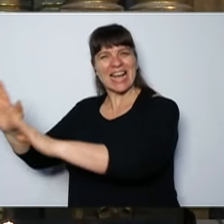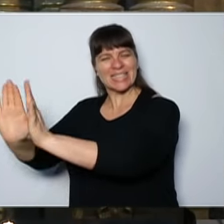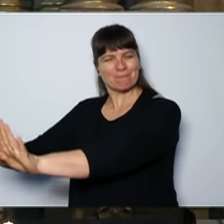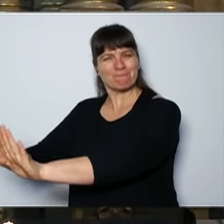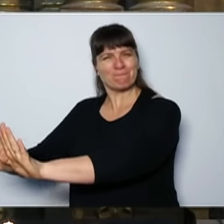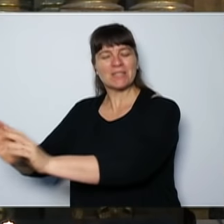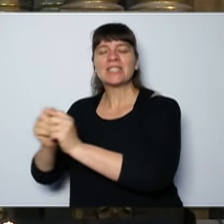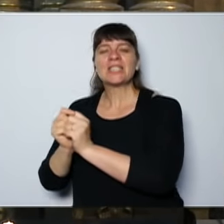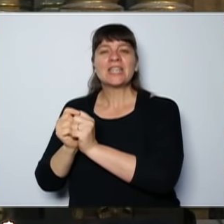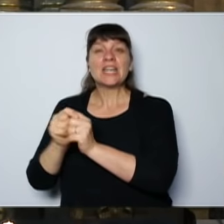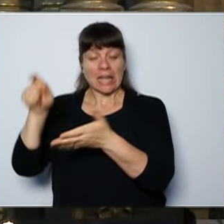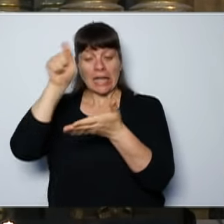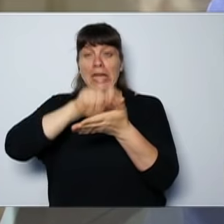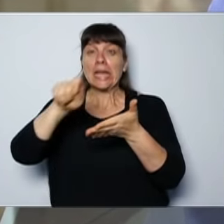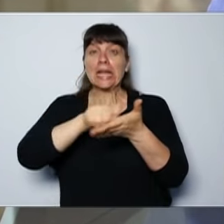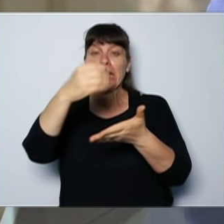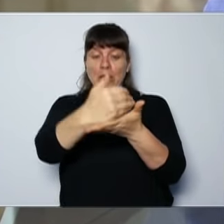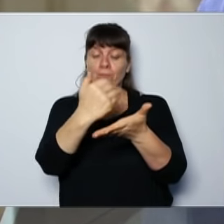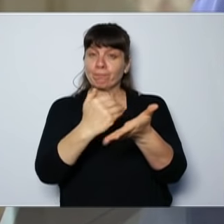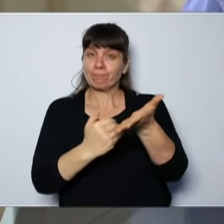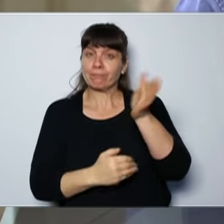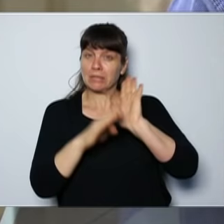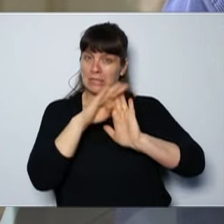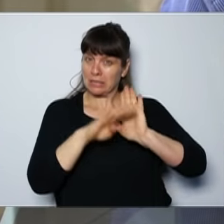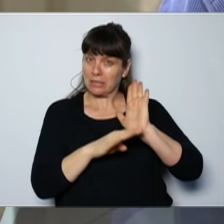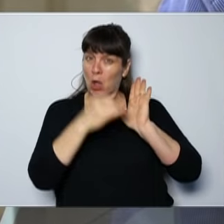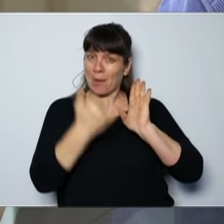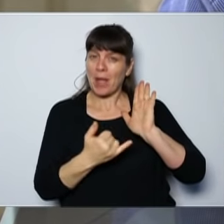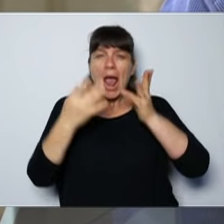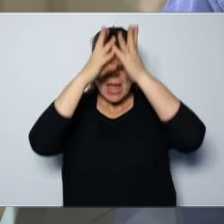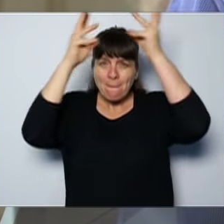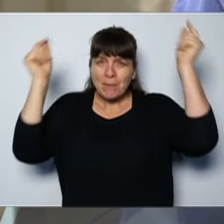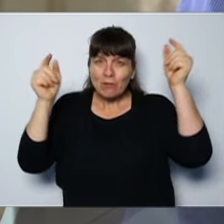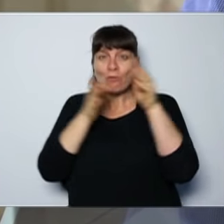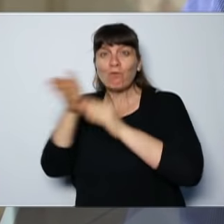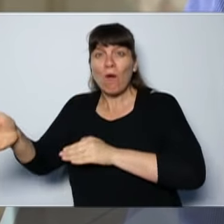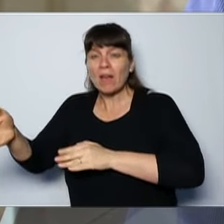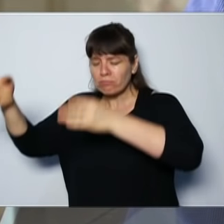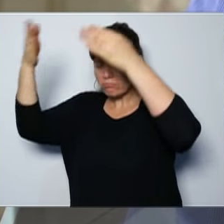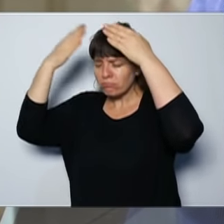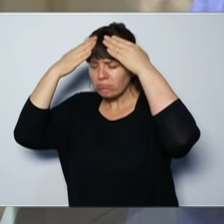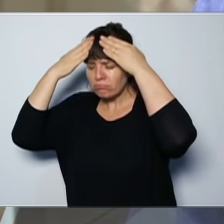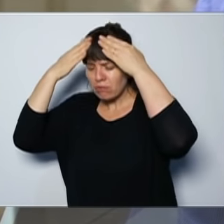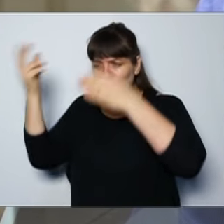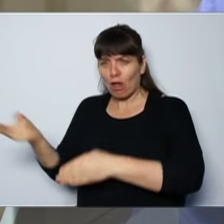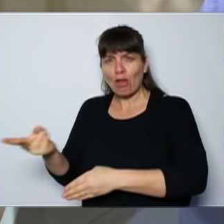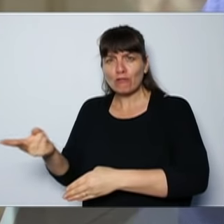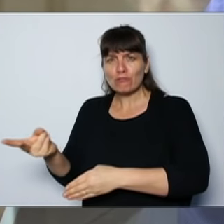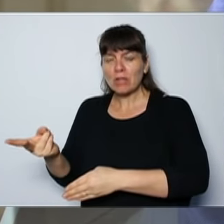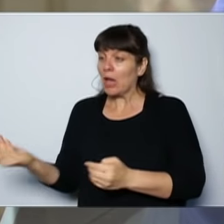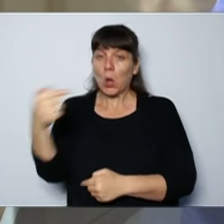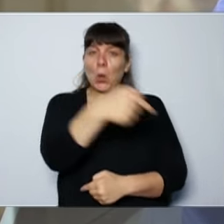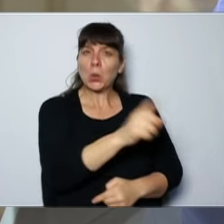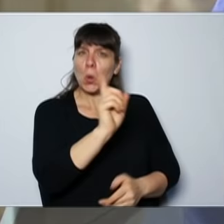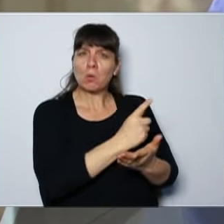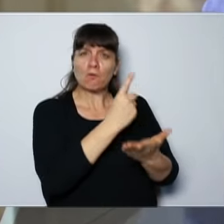campamento y como figuraban entre los inscritos, el Espíritu se posó sobre ellos, a pesar de que